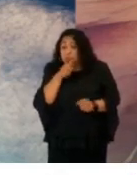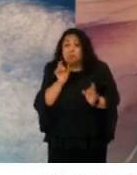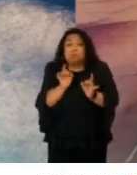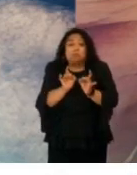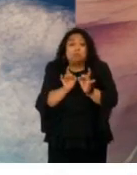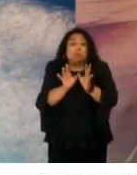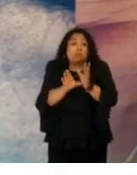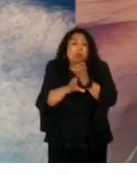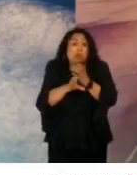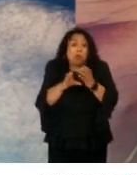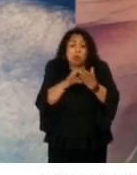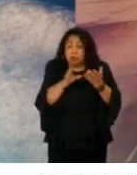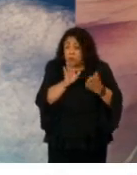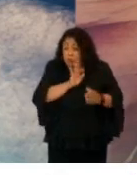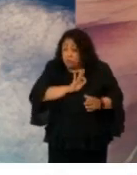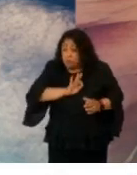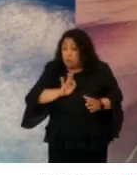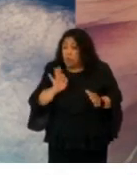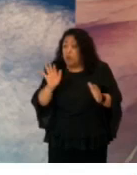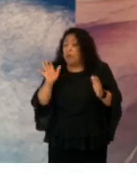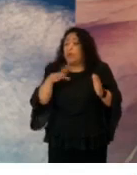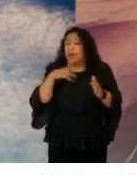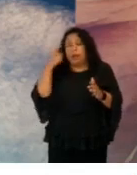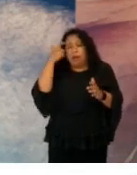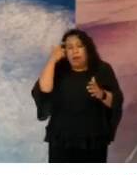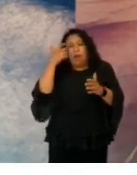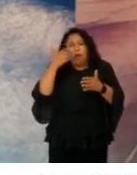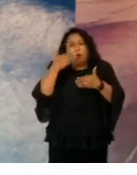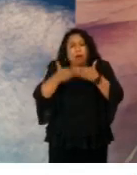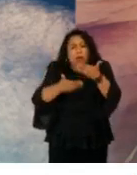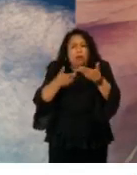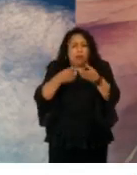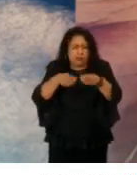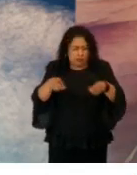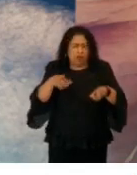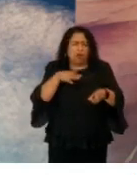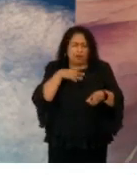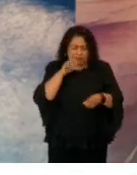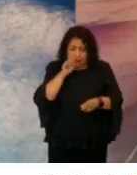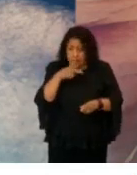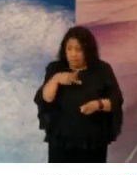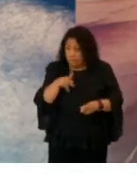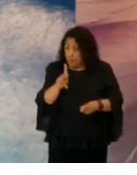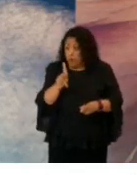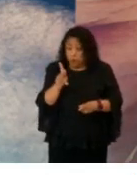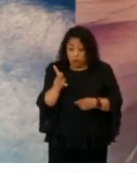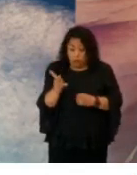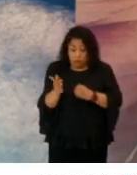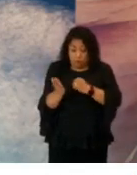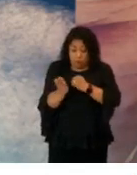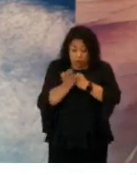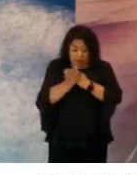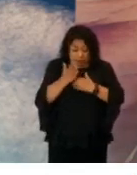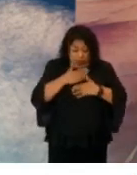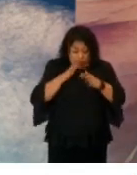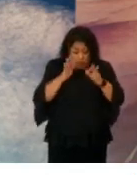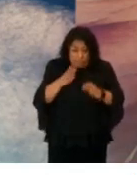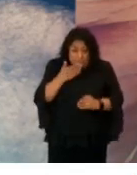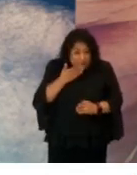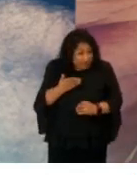pasar muchas cosas y todavía estás en proceso de desarrollo, ¿no? De crecimiento, pero cuando no te están protegiendo como